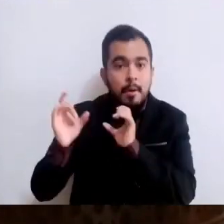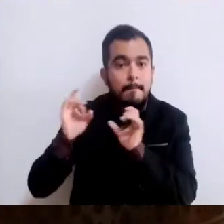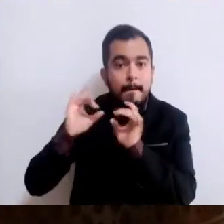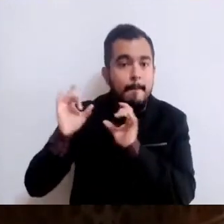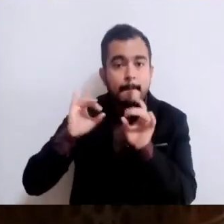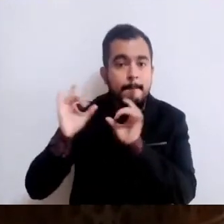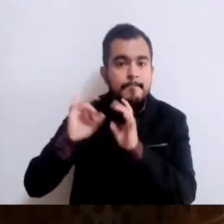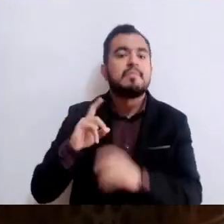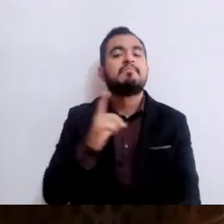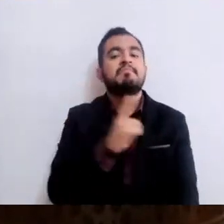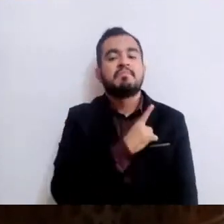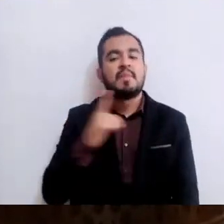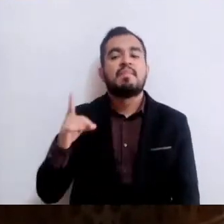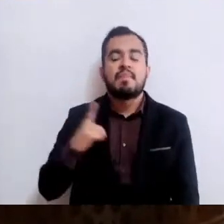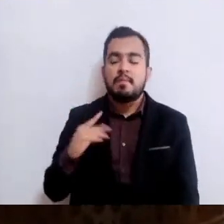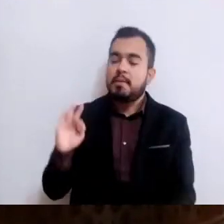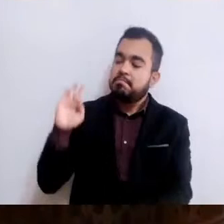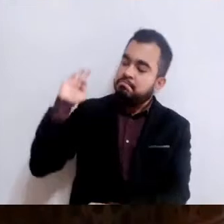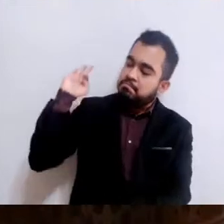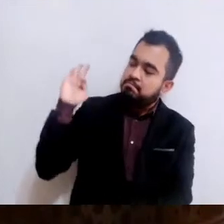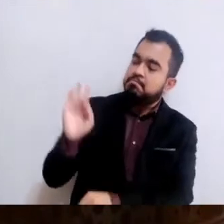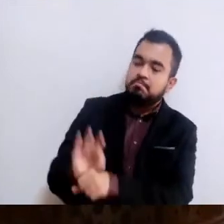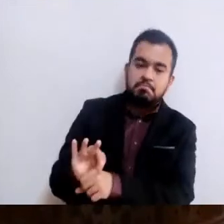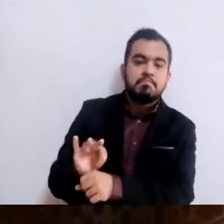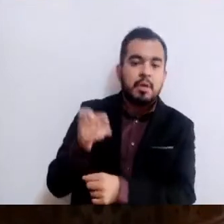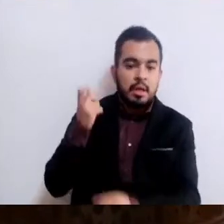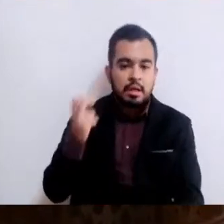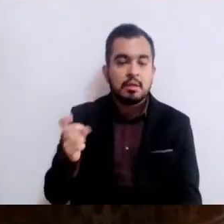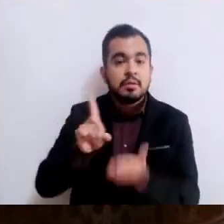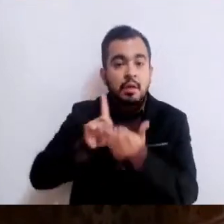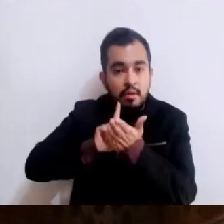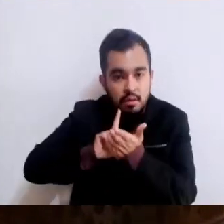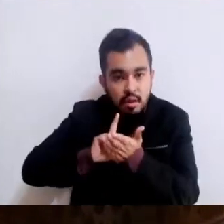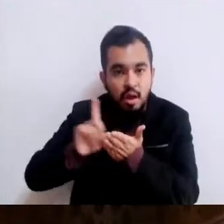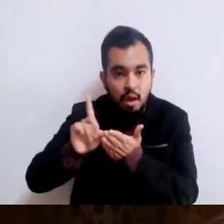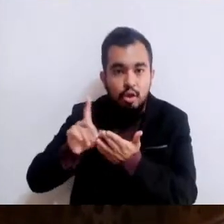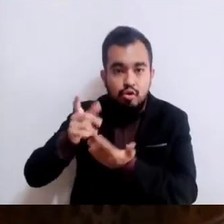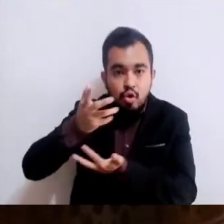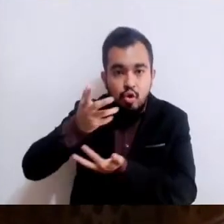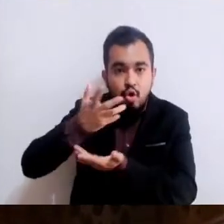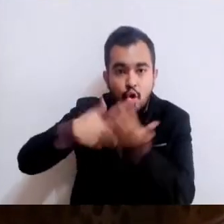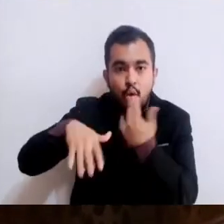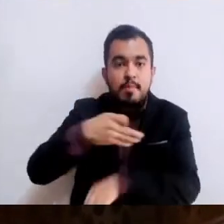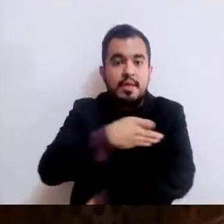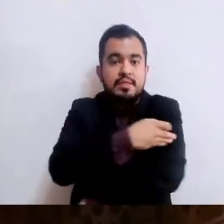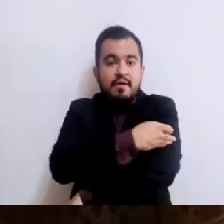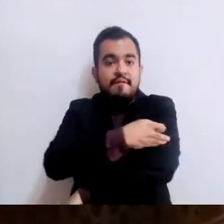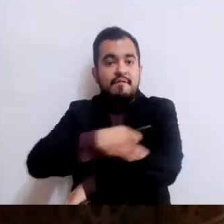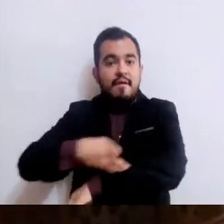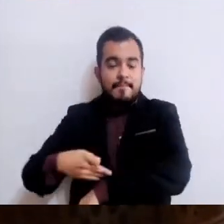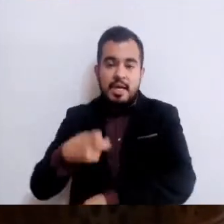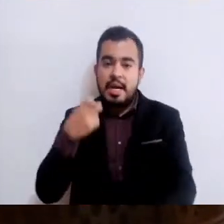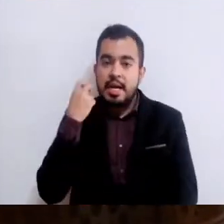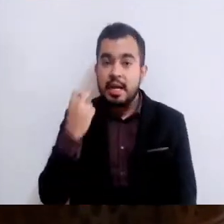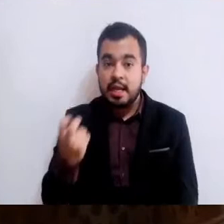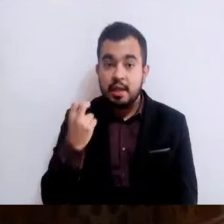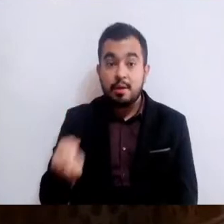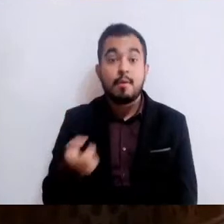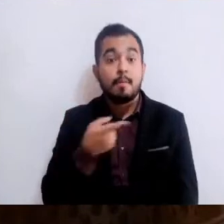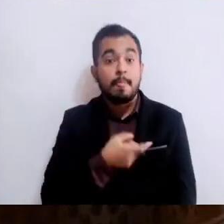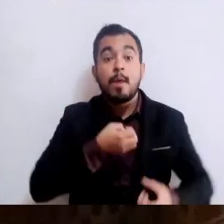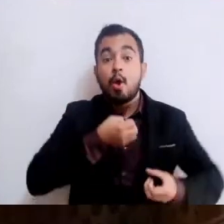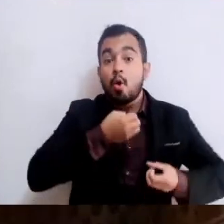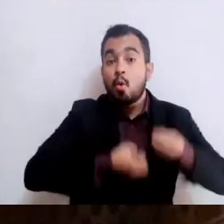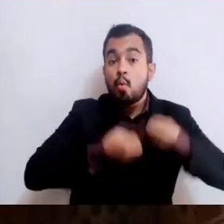debe garantizar en un primer plano el derecho de la convivencia familiar. Desde el juzgado familiar